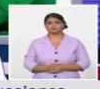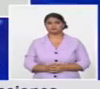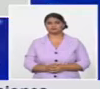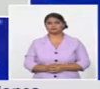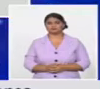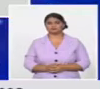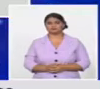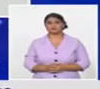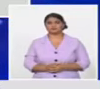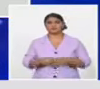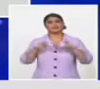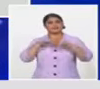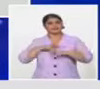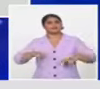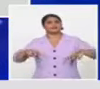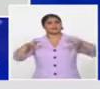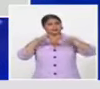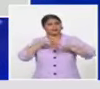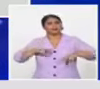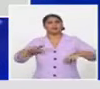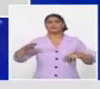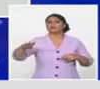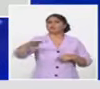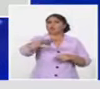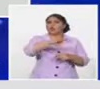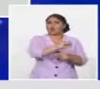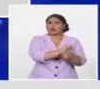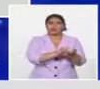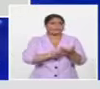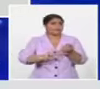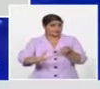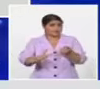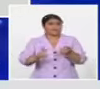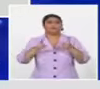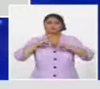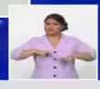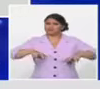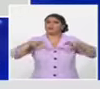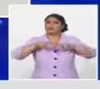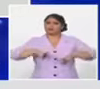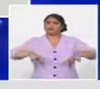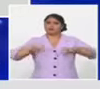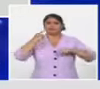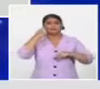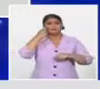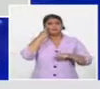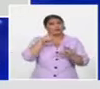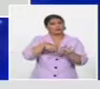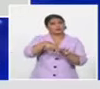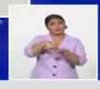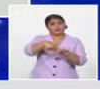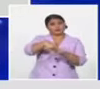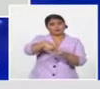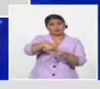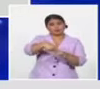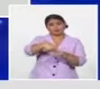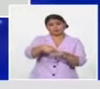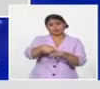muestras y el municipio especial Isla de la Juventud, como pueden ver ahí, por la complejidad